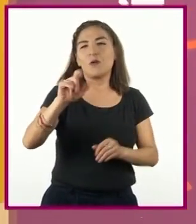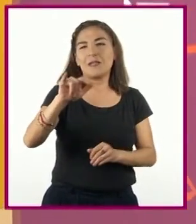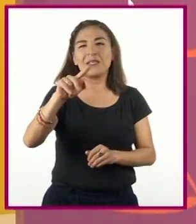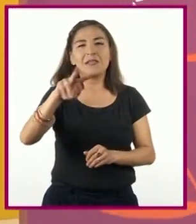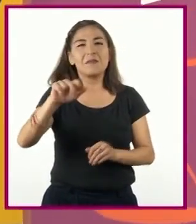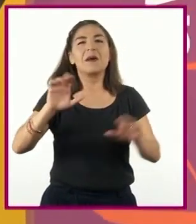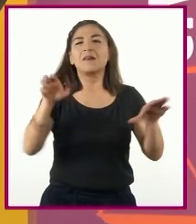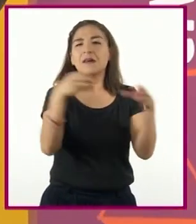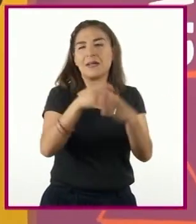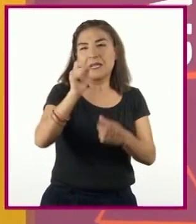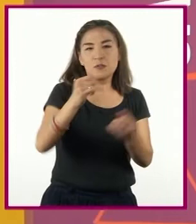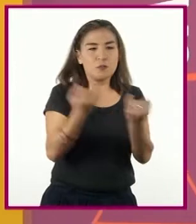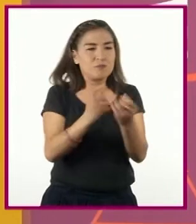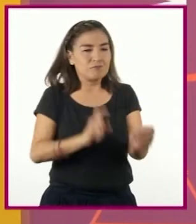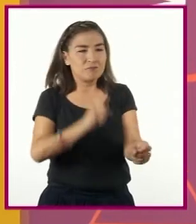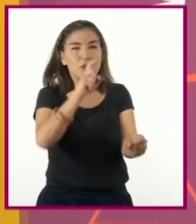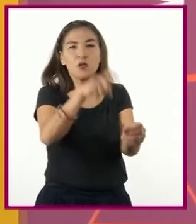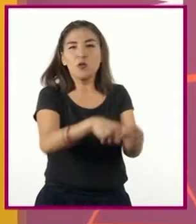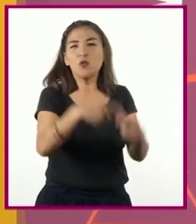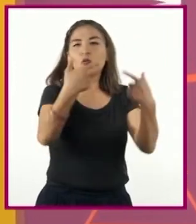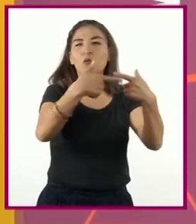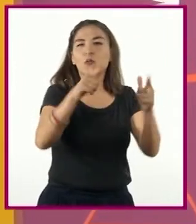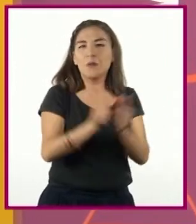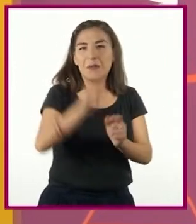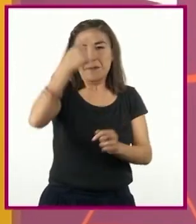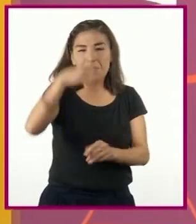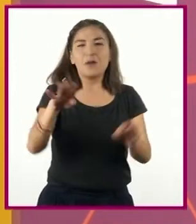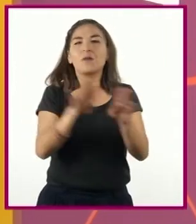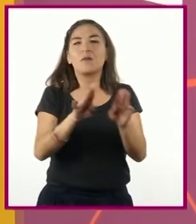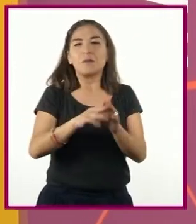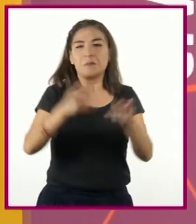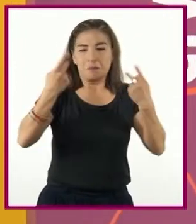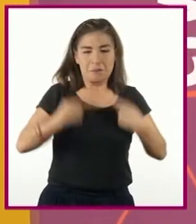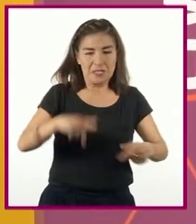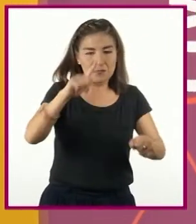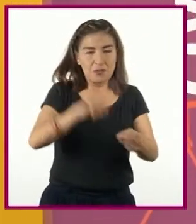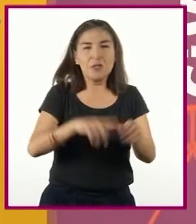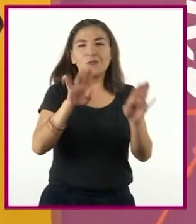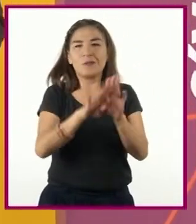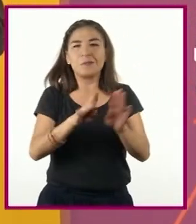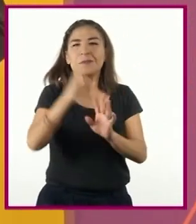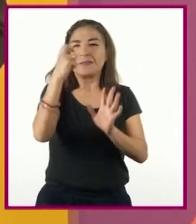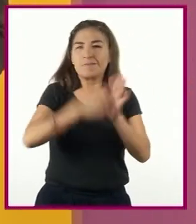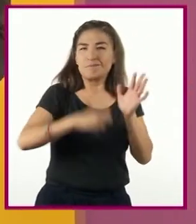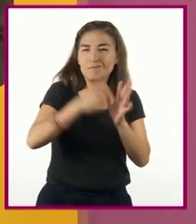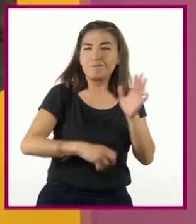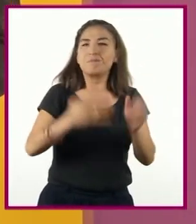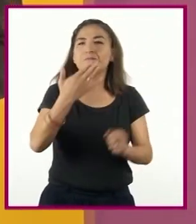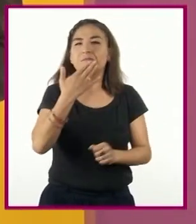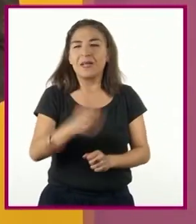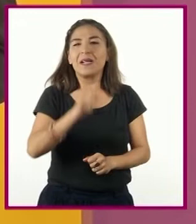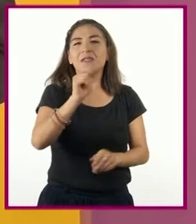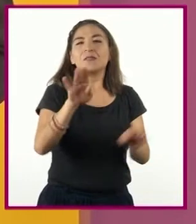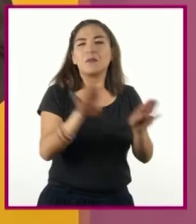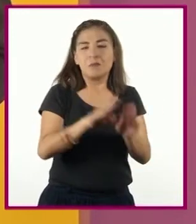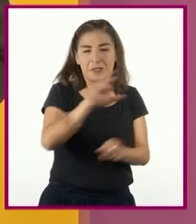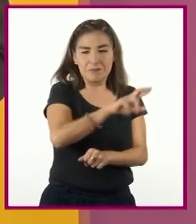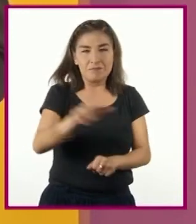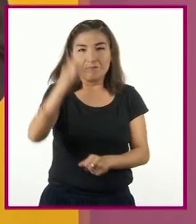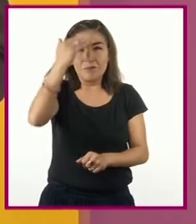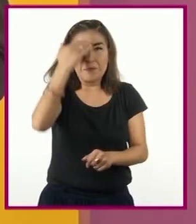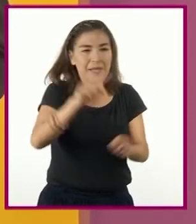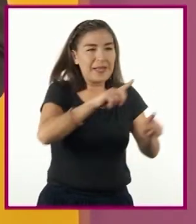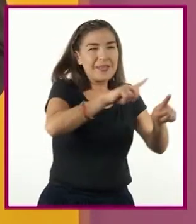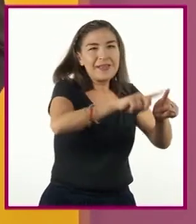de un grupo. Permite forjar la personalidad de cada una y cada uno al reconocerse como alguien